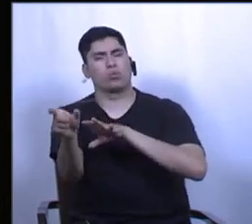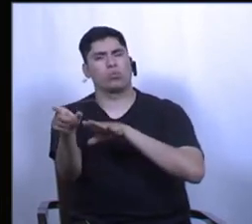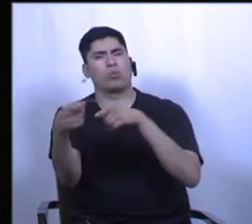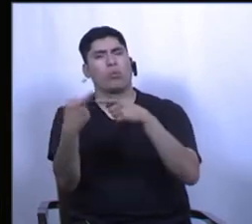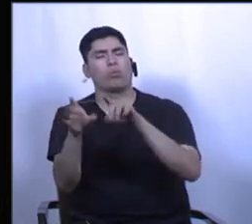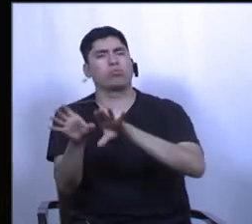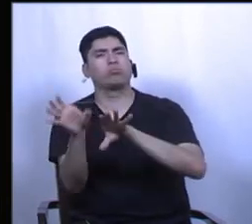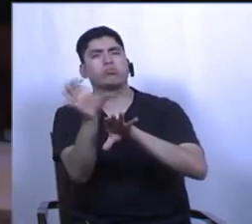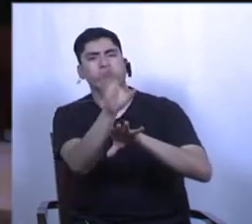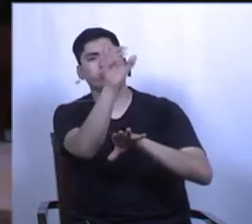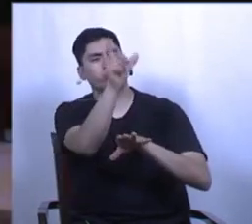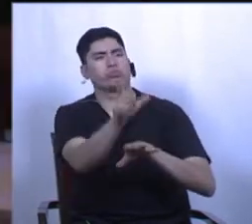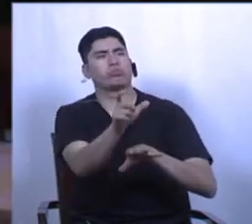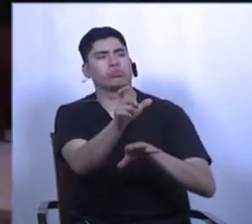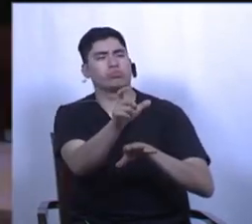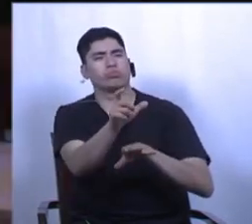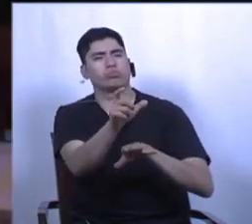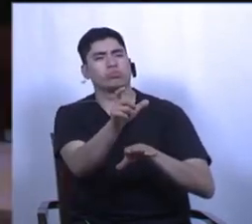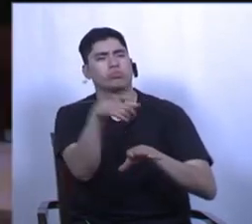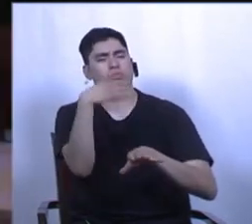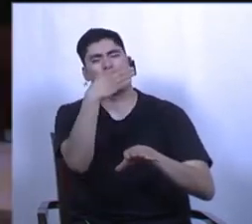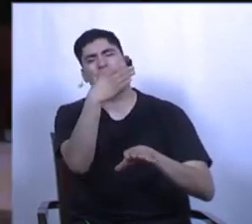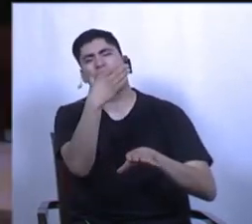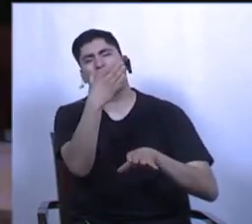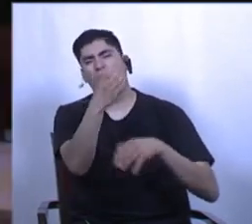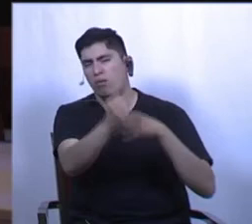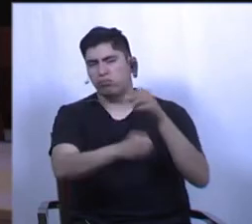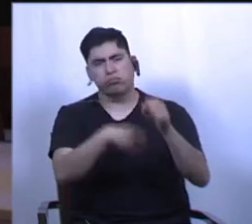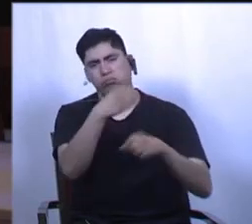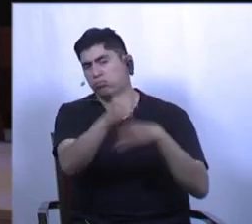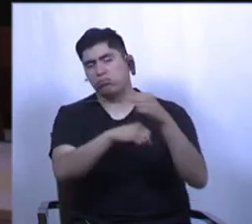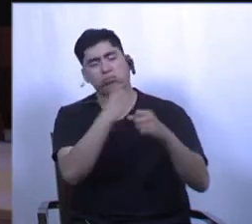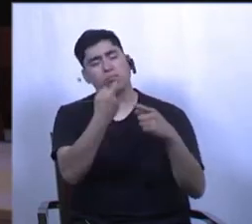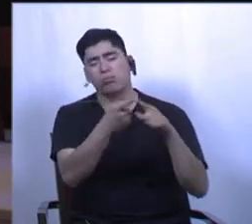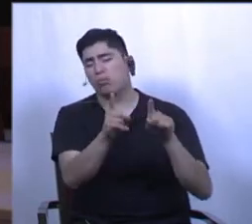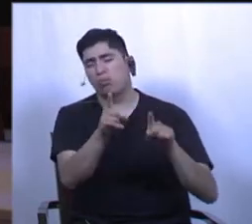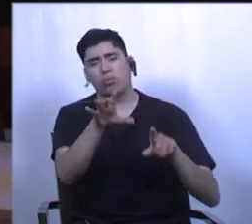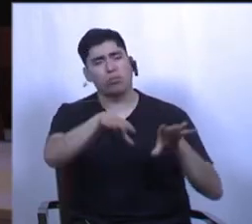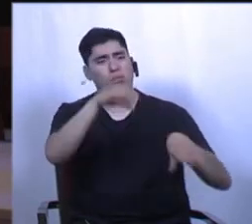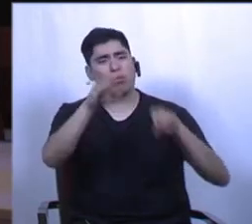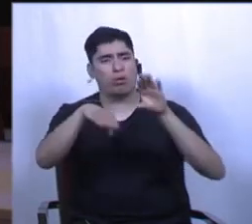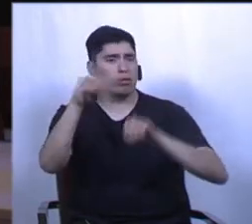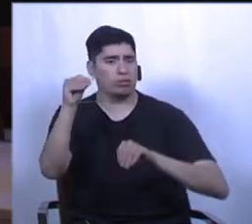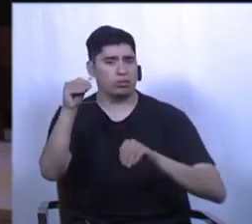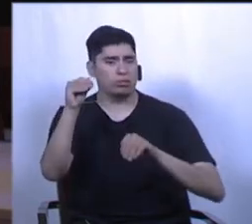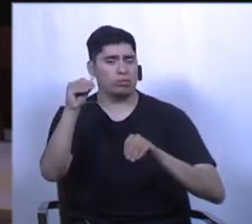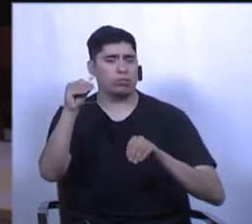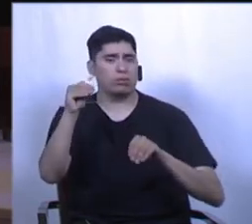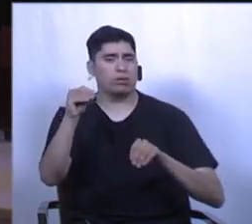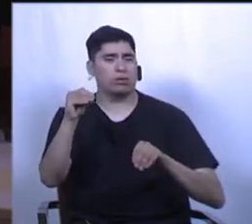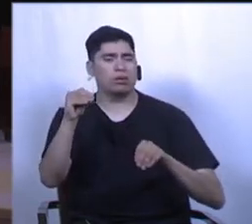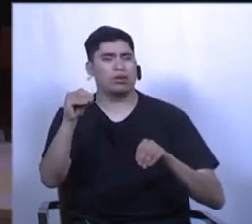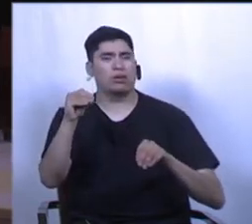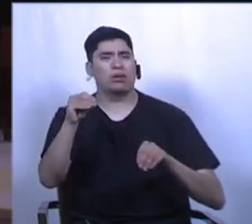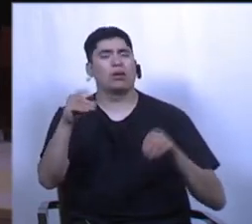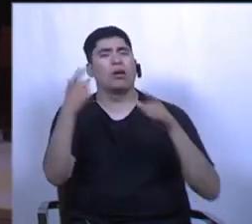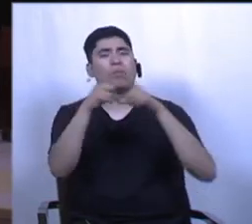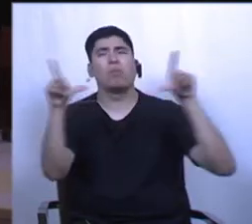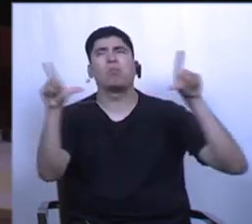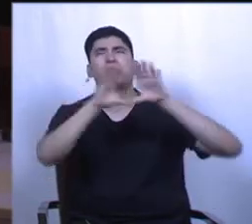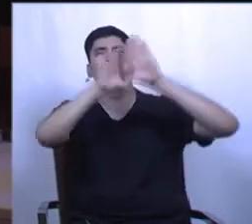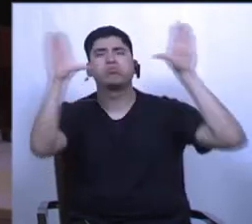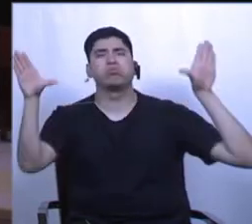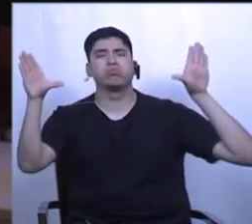a las vacas, de vacas a otra forma y así. Y hay una gran cantidad de publicidad, al menos en el Reino